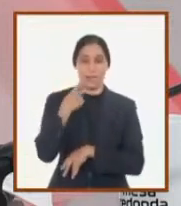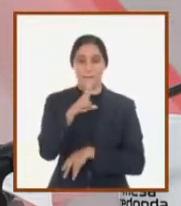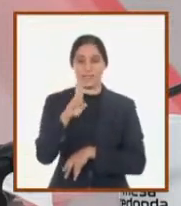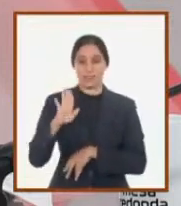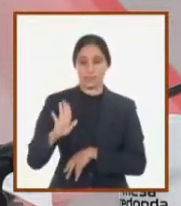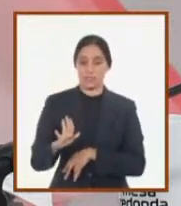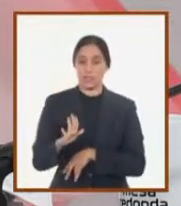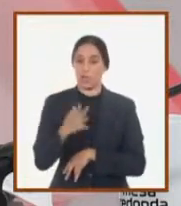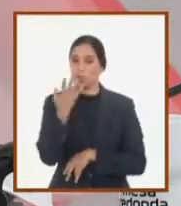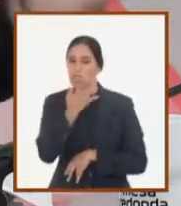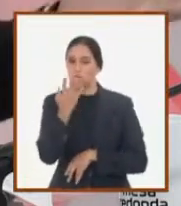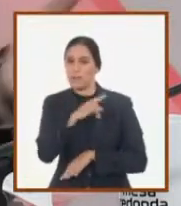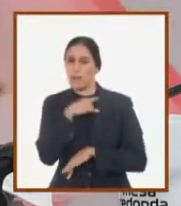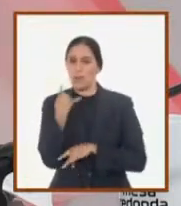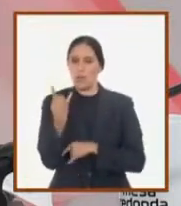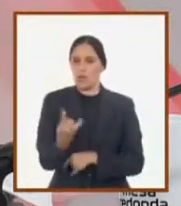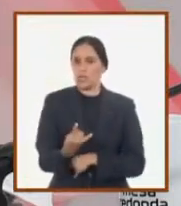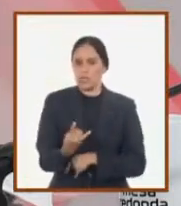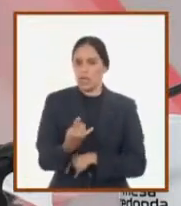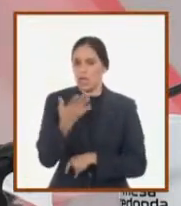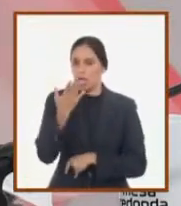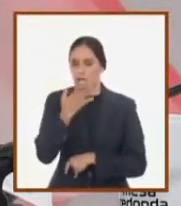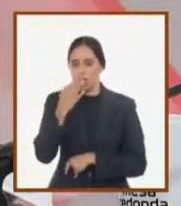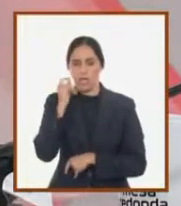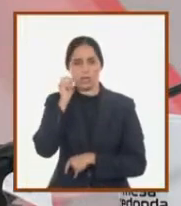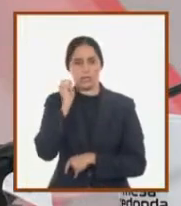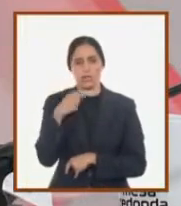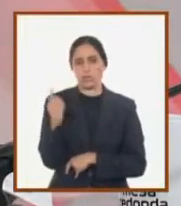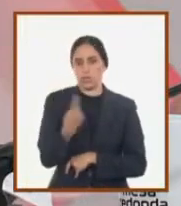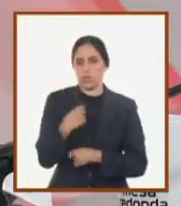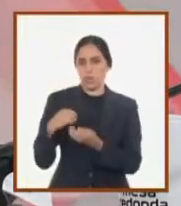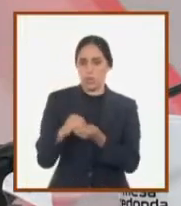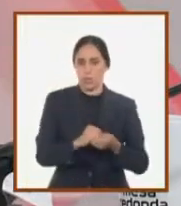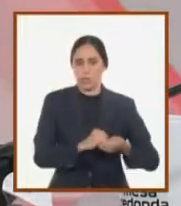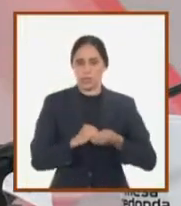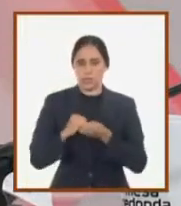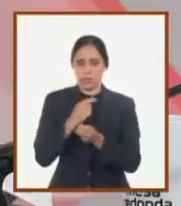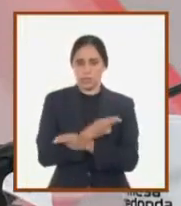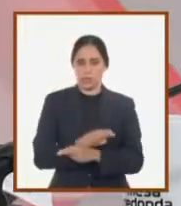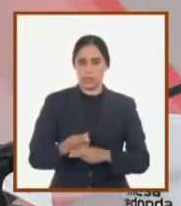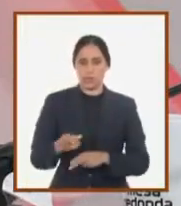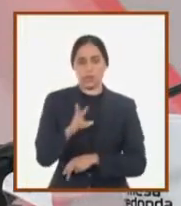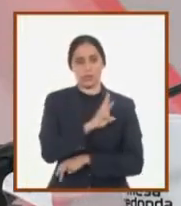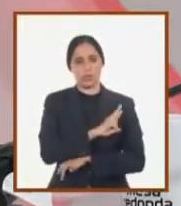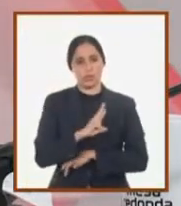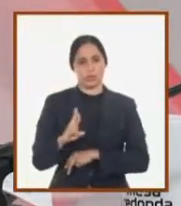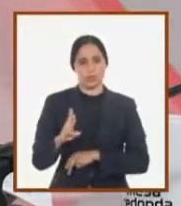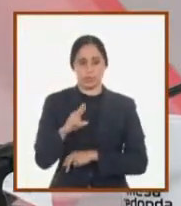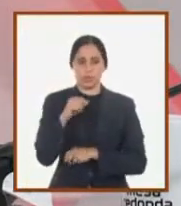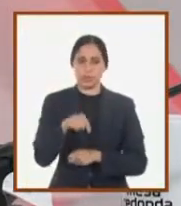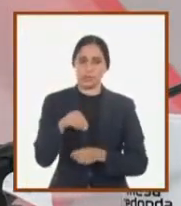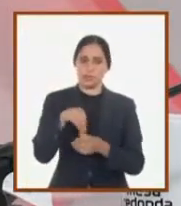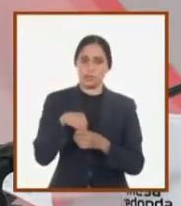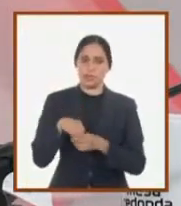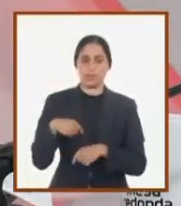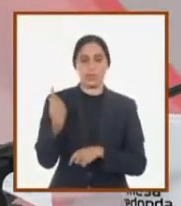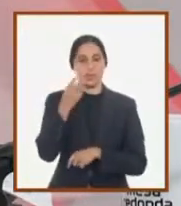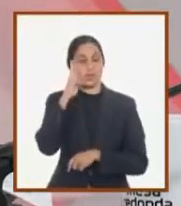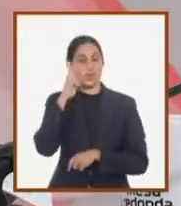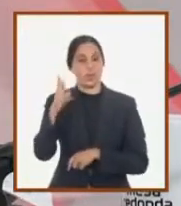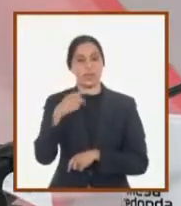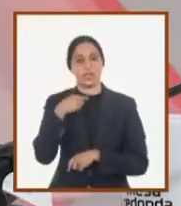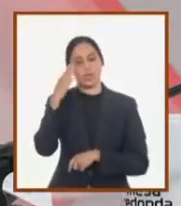moría uno de nuestros queridos también compañeros de la historia Revolucionaria Jesús montane oropesa con su recuerdo Nos